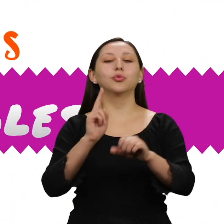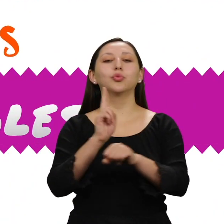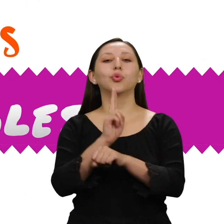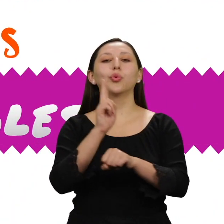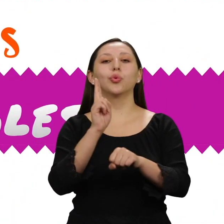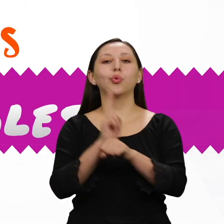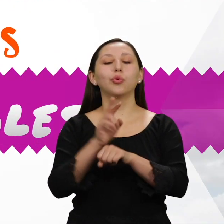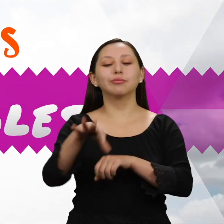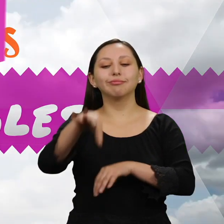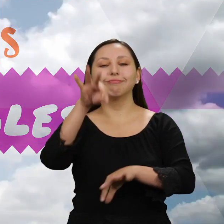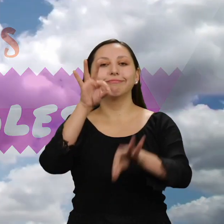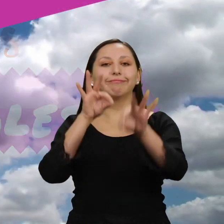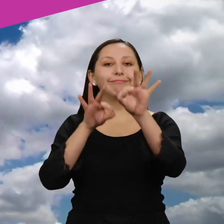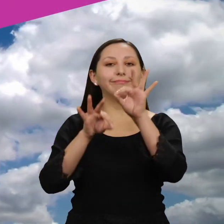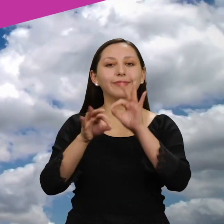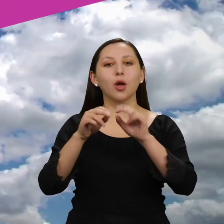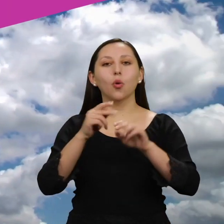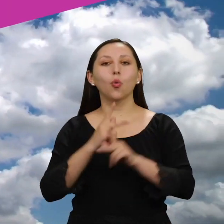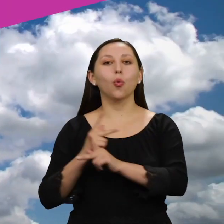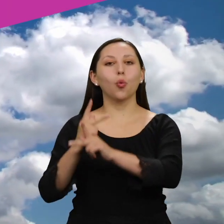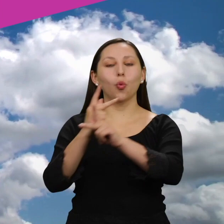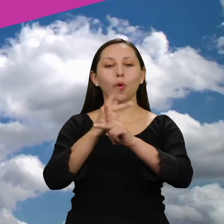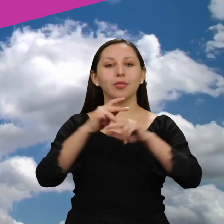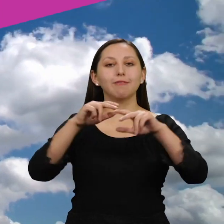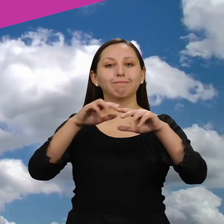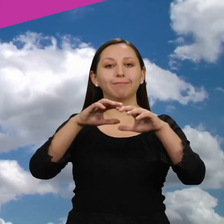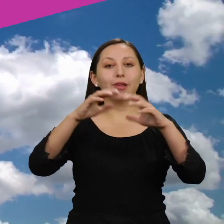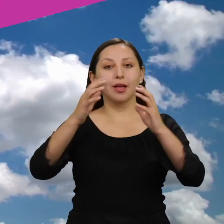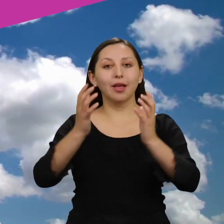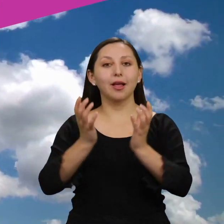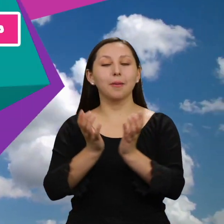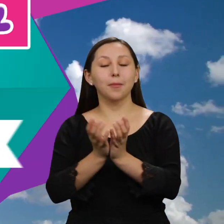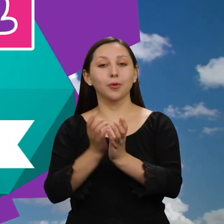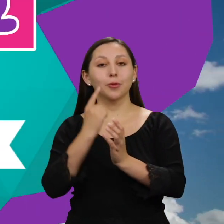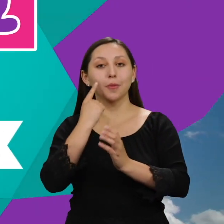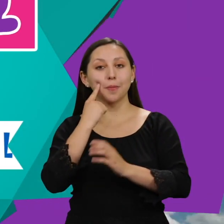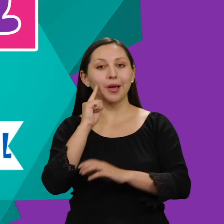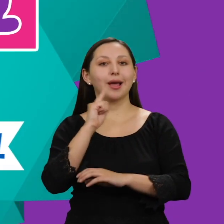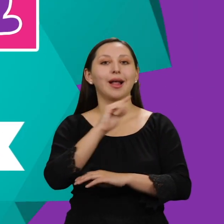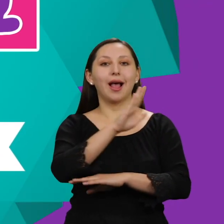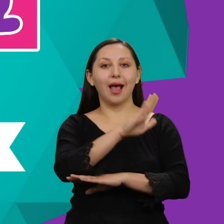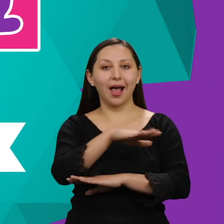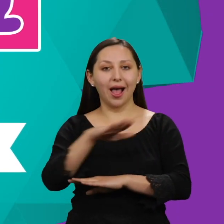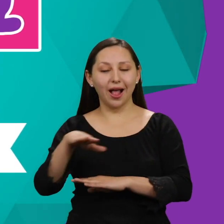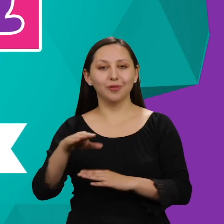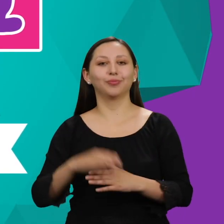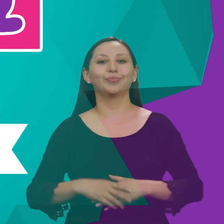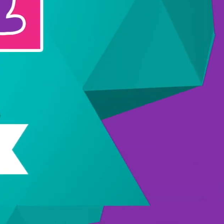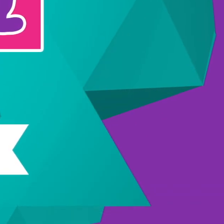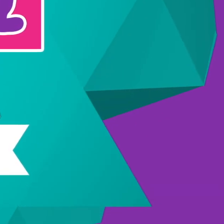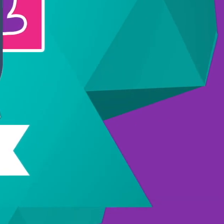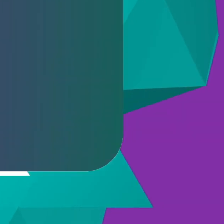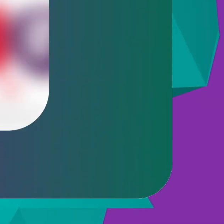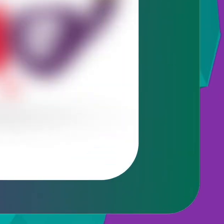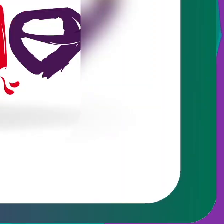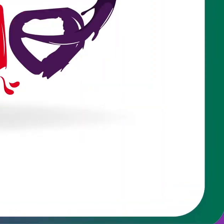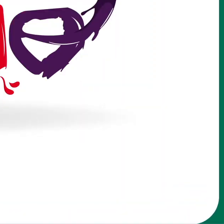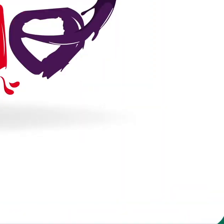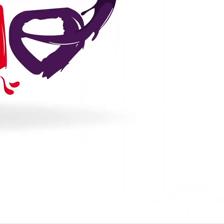biodegradables y así cuidar el medio ambiente En un programa más para Educación General Básica Elemental